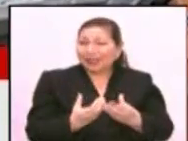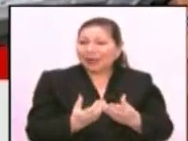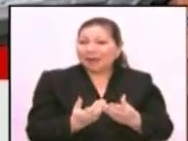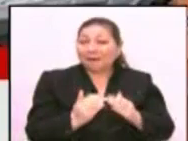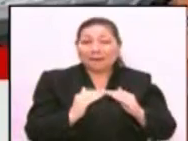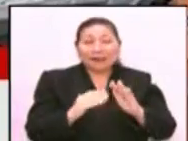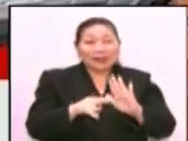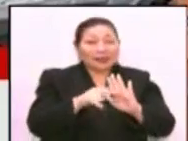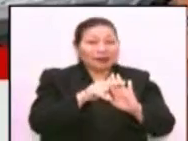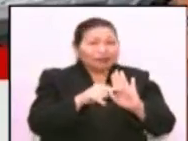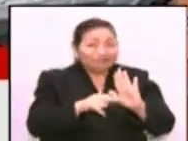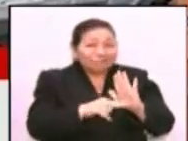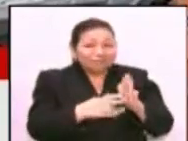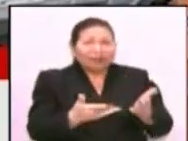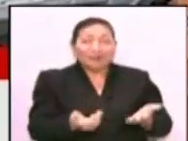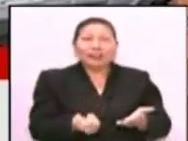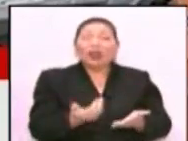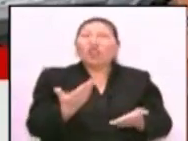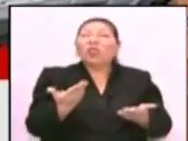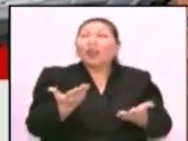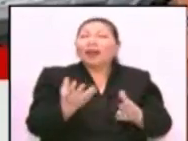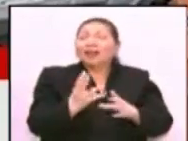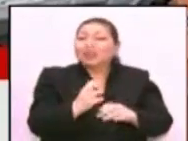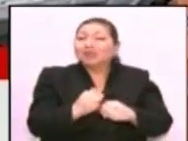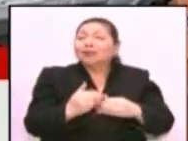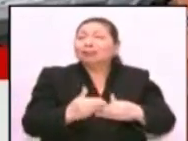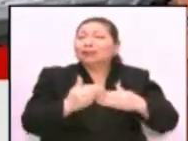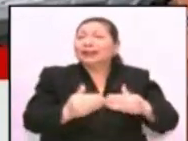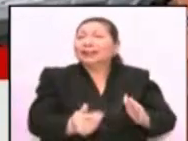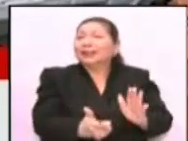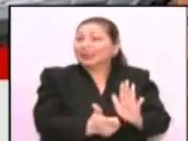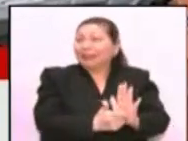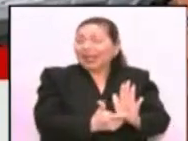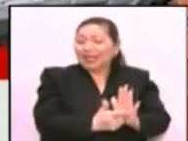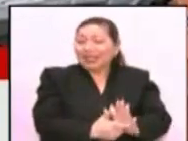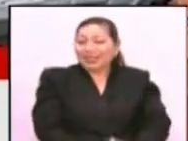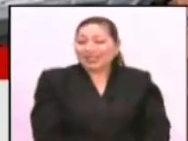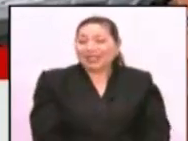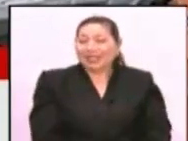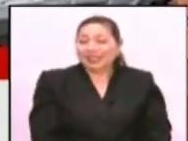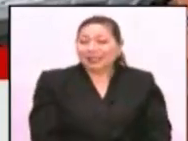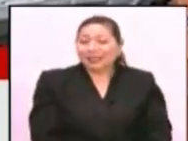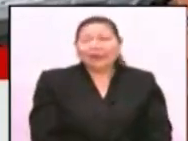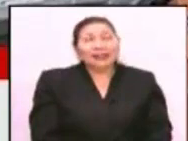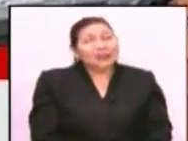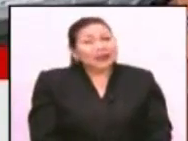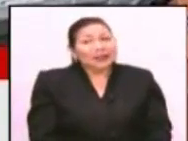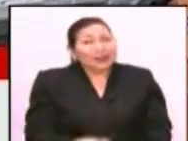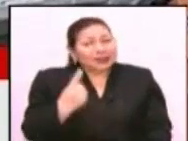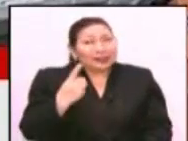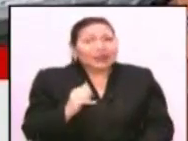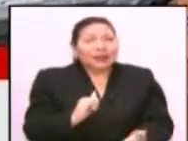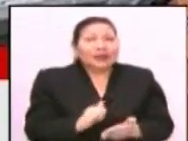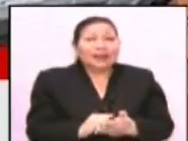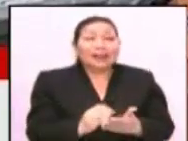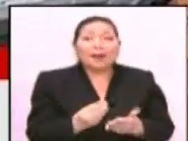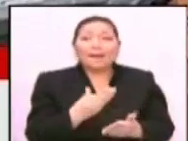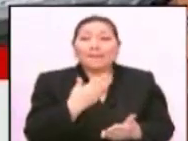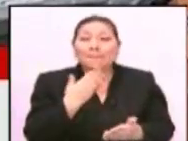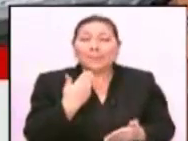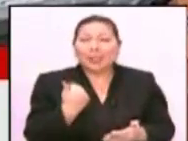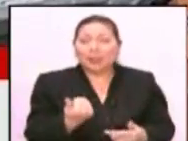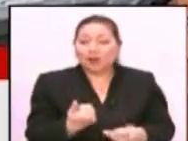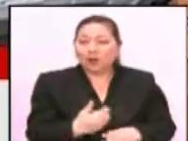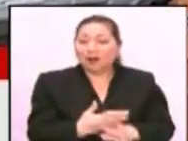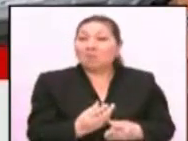marco de la ley de crimen organizado, hasta dónde se estira esta ley, ¿no es cierto? Habría que repensar, evaluar, darle una calidad,